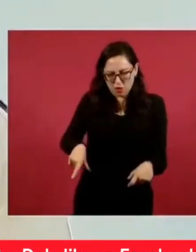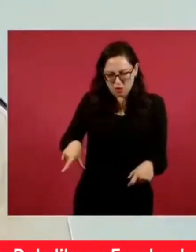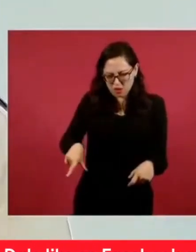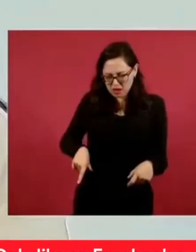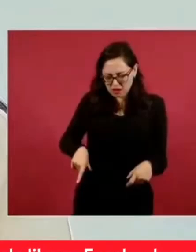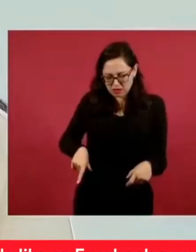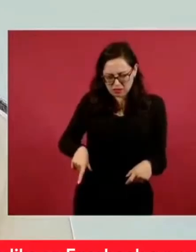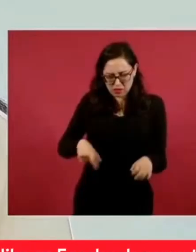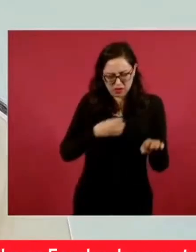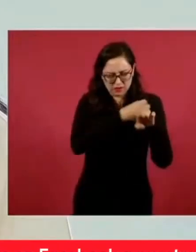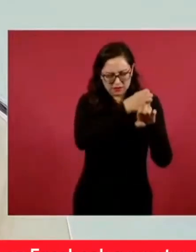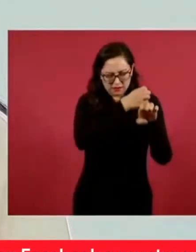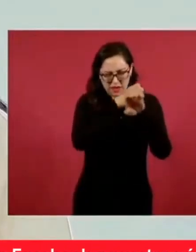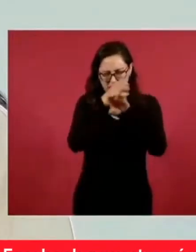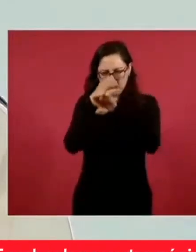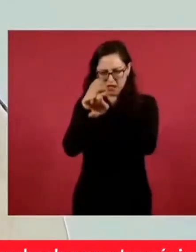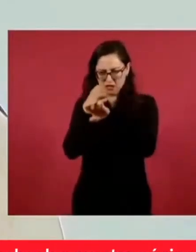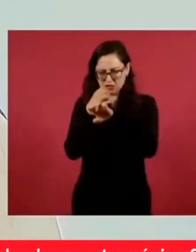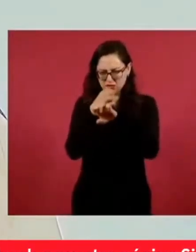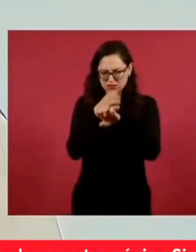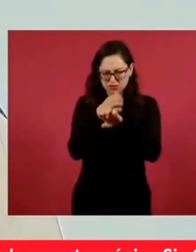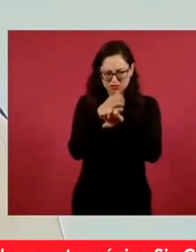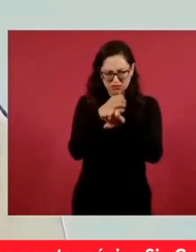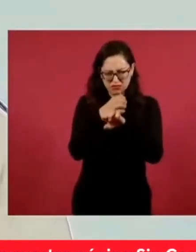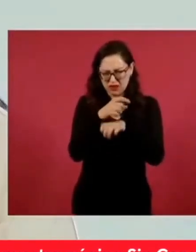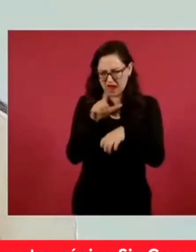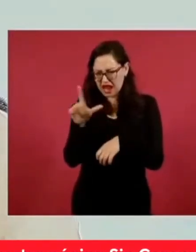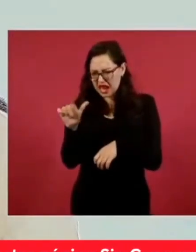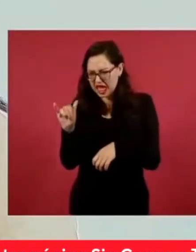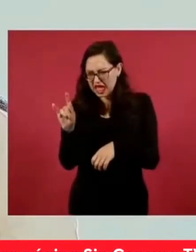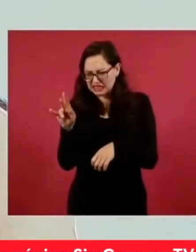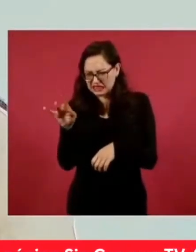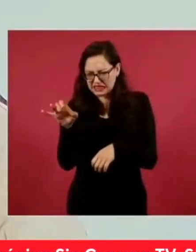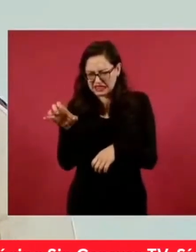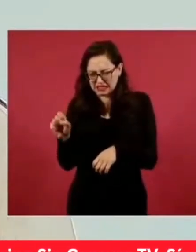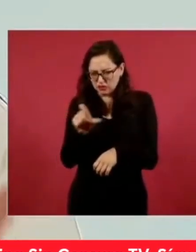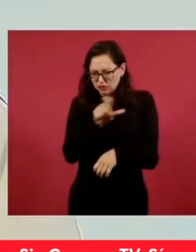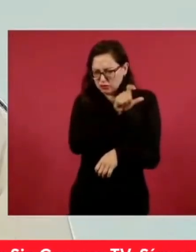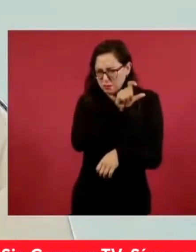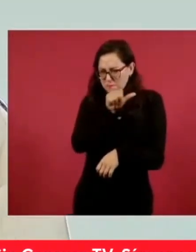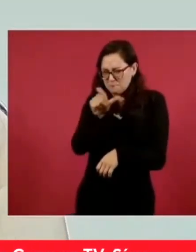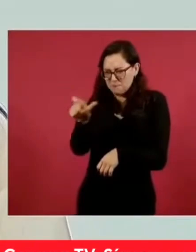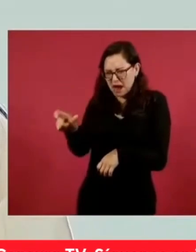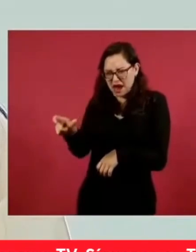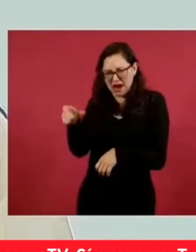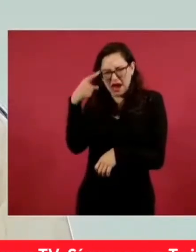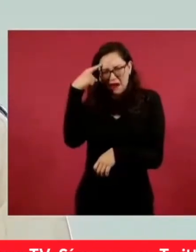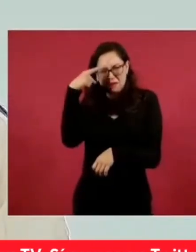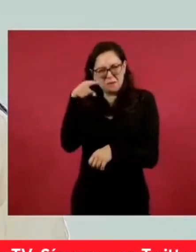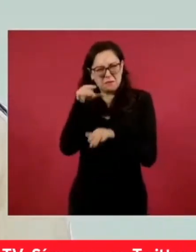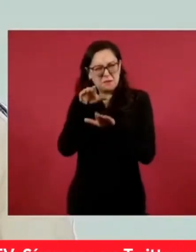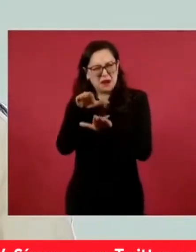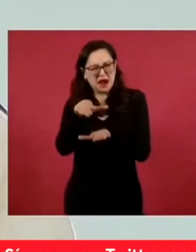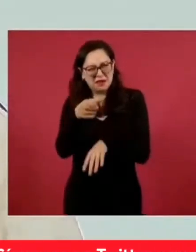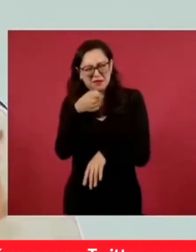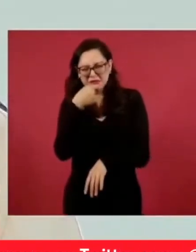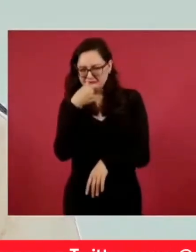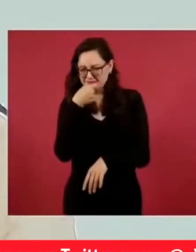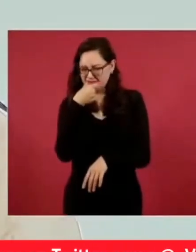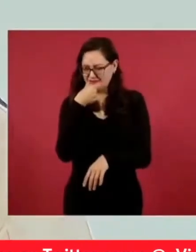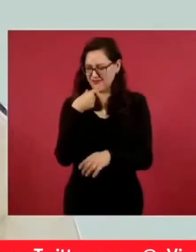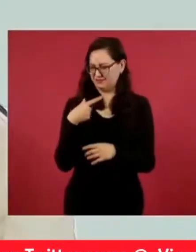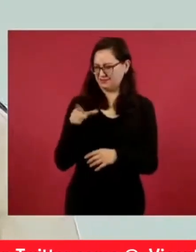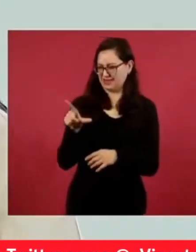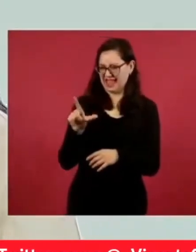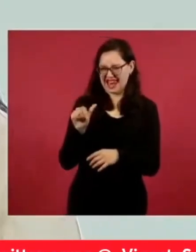salud. O sea, lucrando con la salud y el abasto de farmacéuticos, porque a